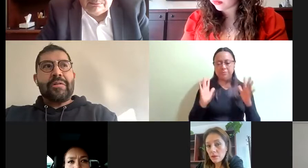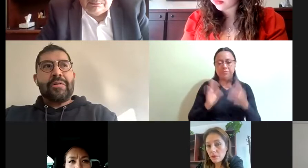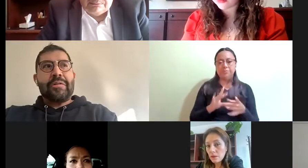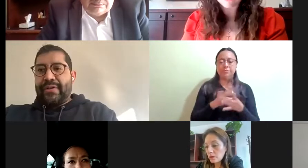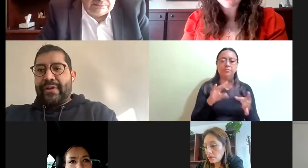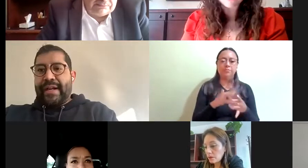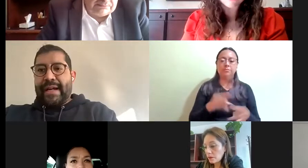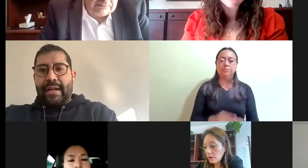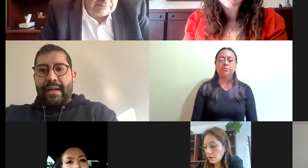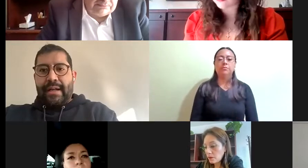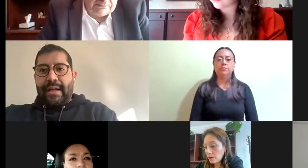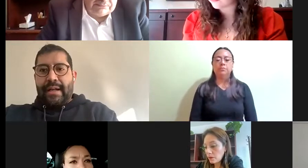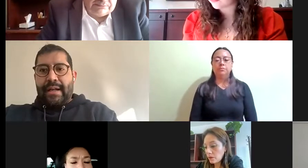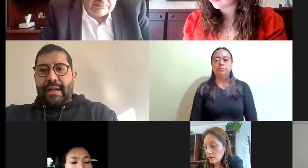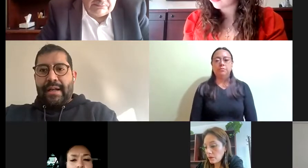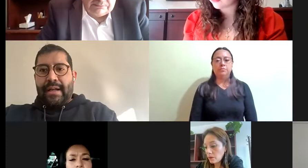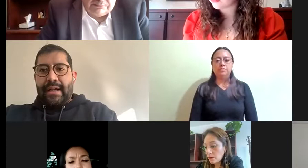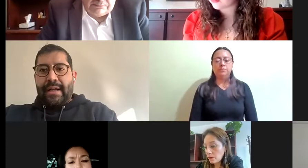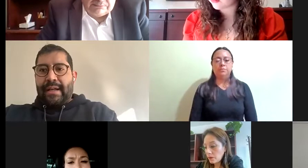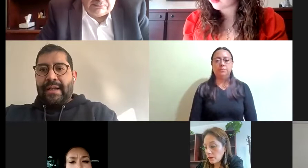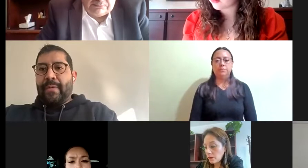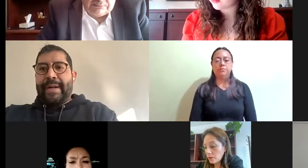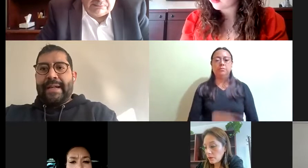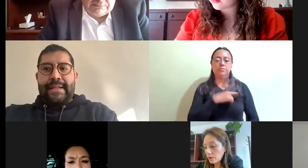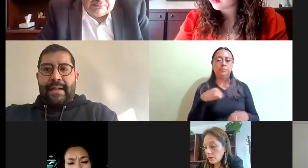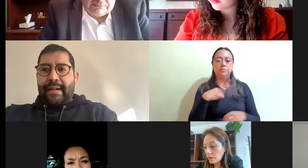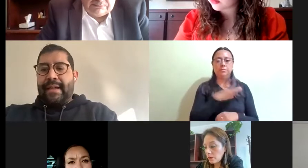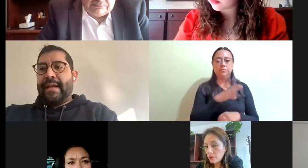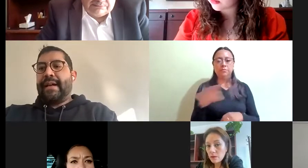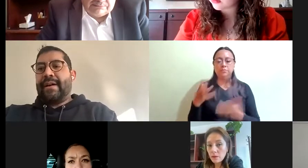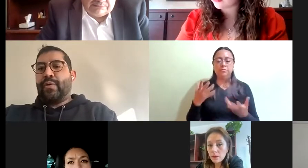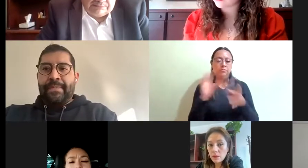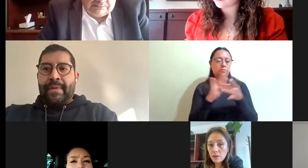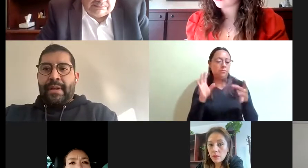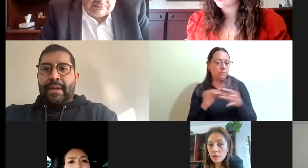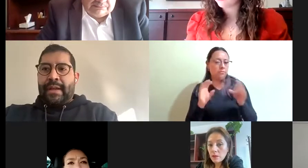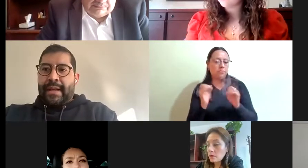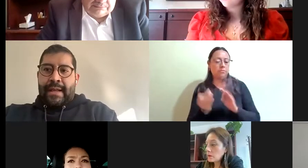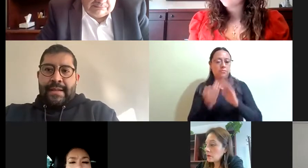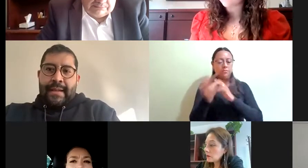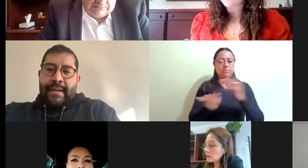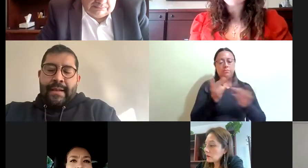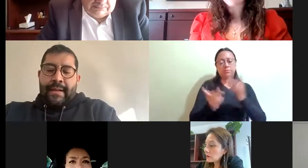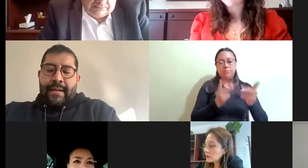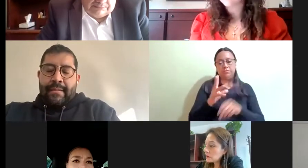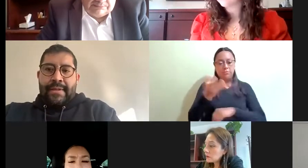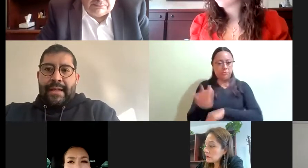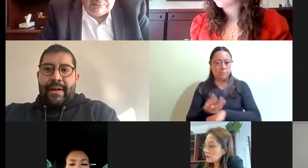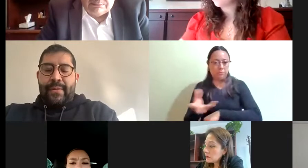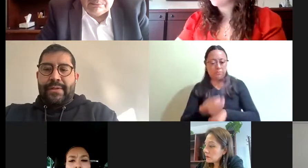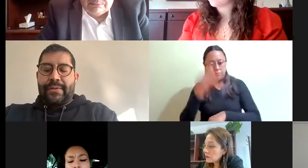ocasiones, efectivamente podemos sesionar y comparecer y ajustar todos los tiempos,